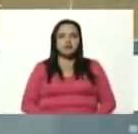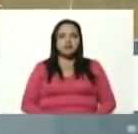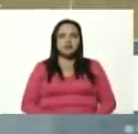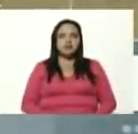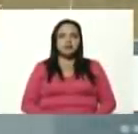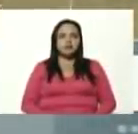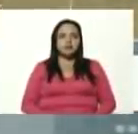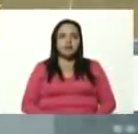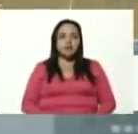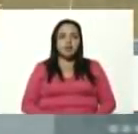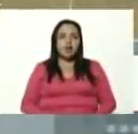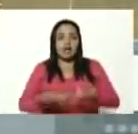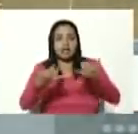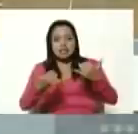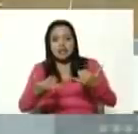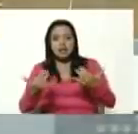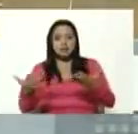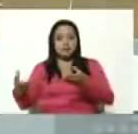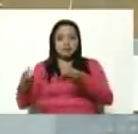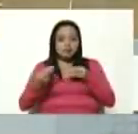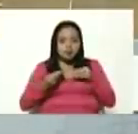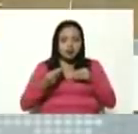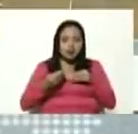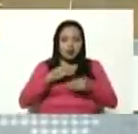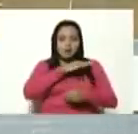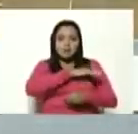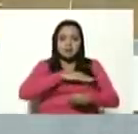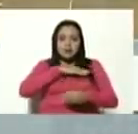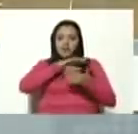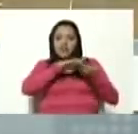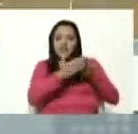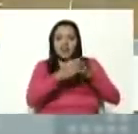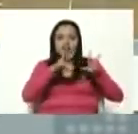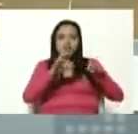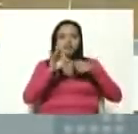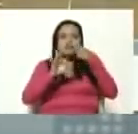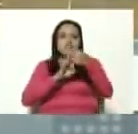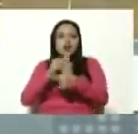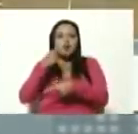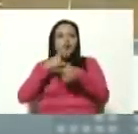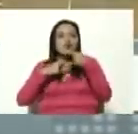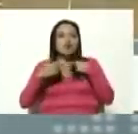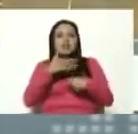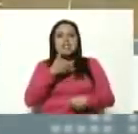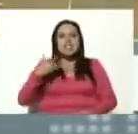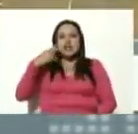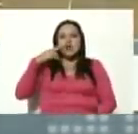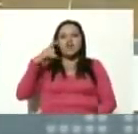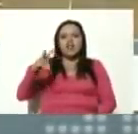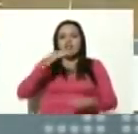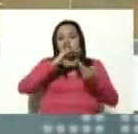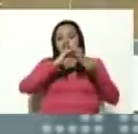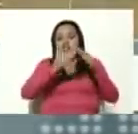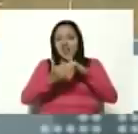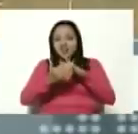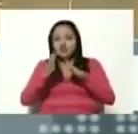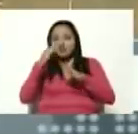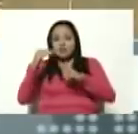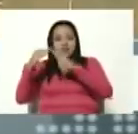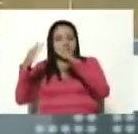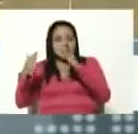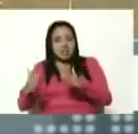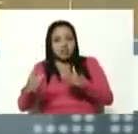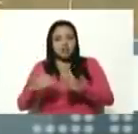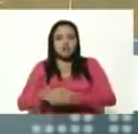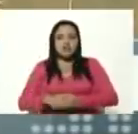¿Ya retomaron la gran misión Barrio Nuevo, Barrio Tricolor? Yo quiero ver los barrio Los Sin Techo que